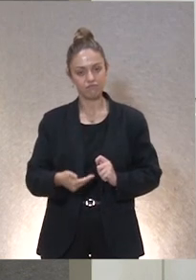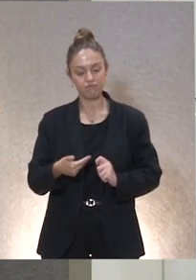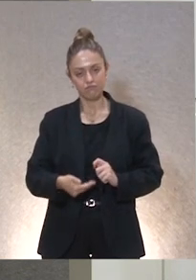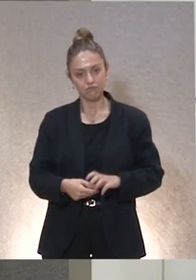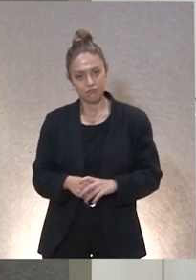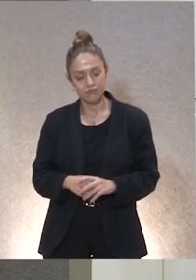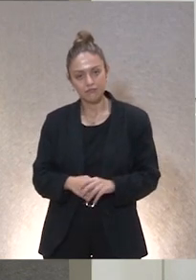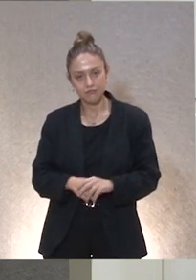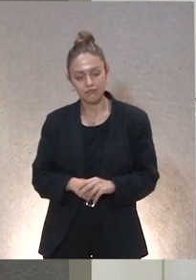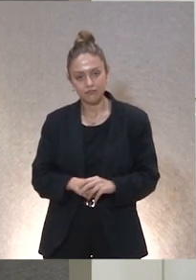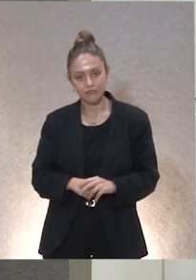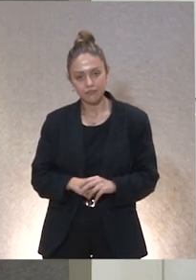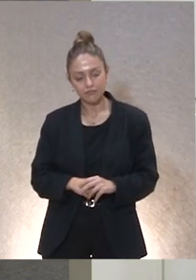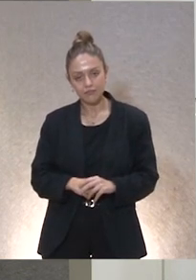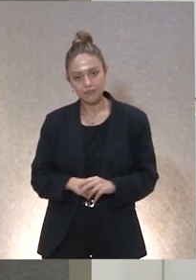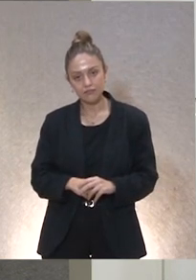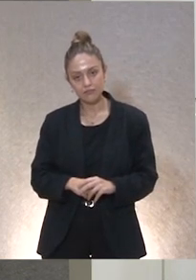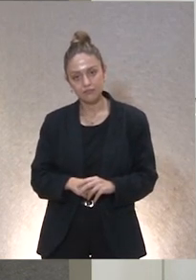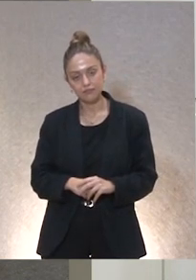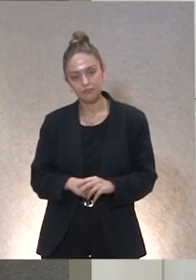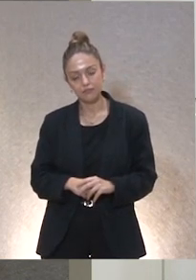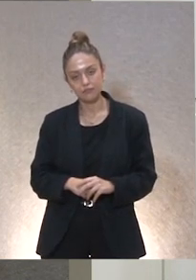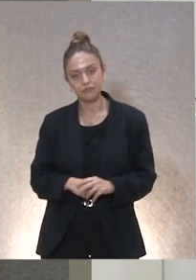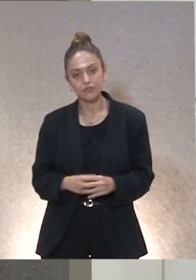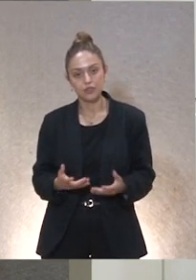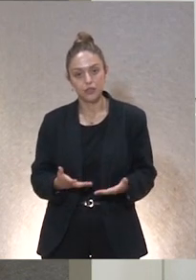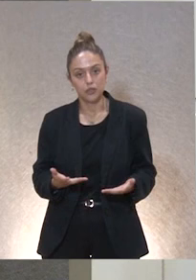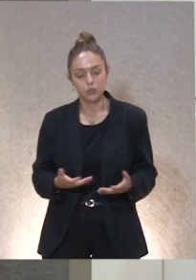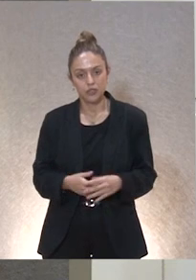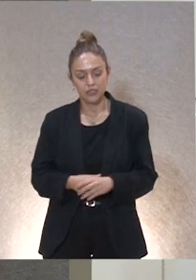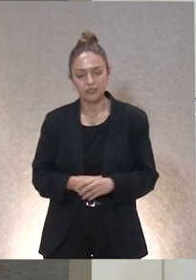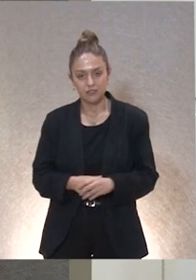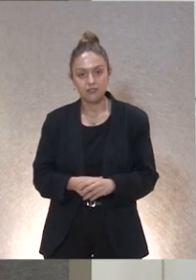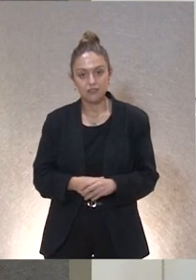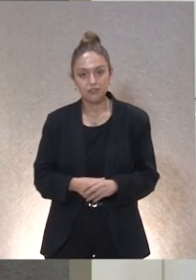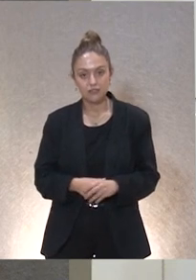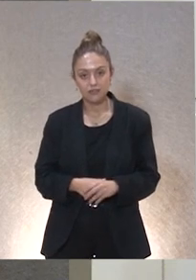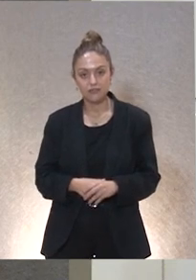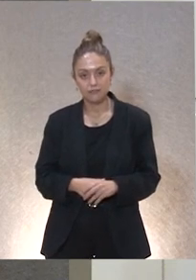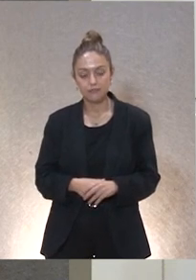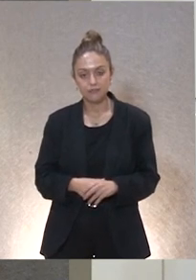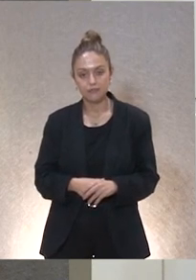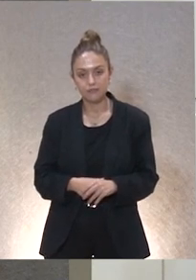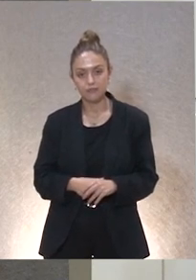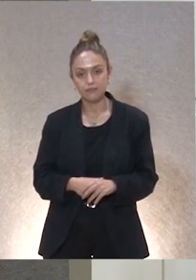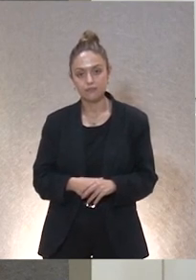eh luego eh Pues eso eh que cada vez